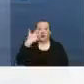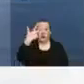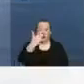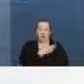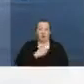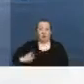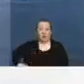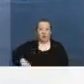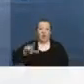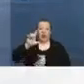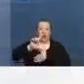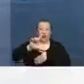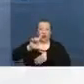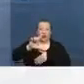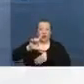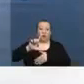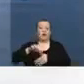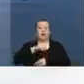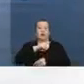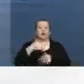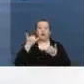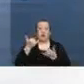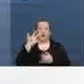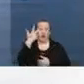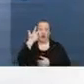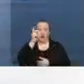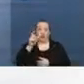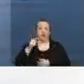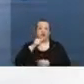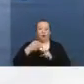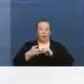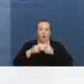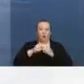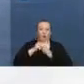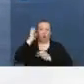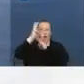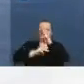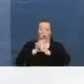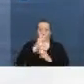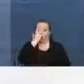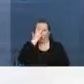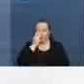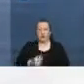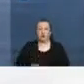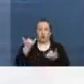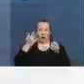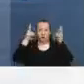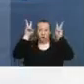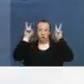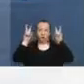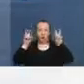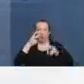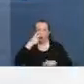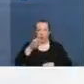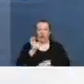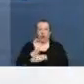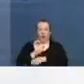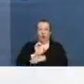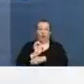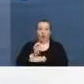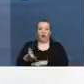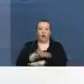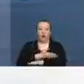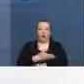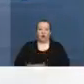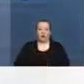tres de derecha involucradas en este escándalo que dado la vuelta al mundo veamos algunos titulares antes se conocía el ecuador por ser el jaguar